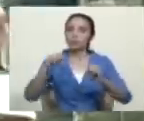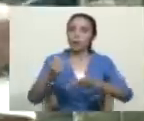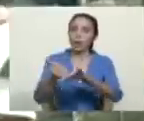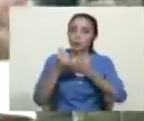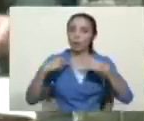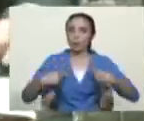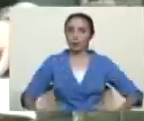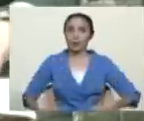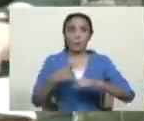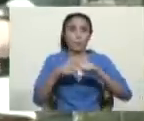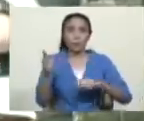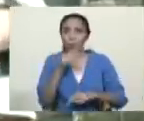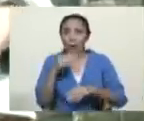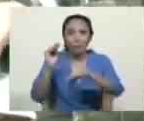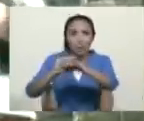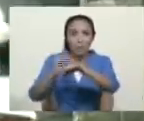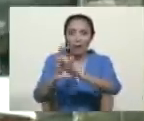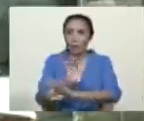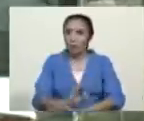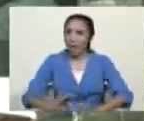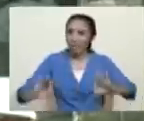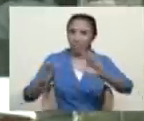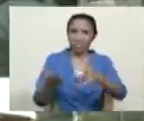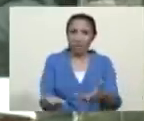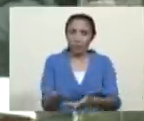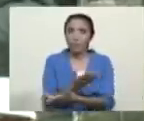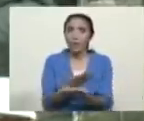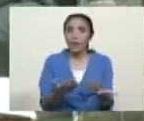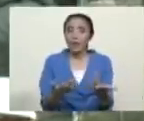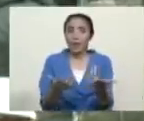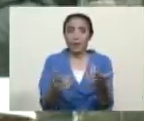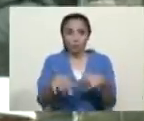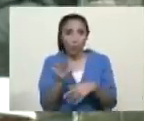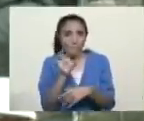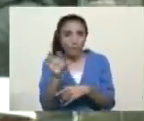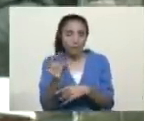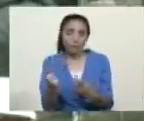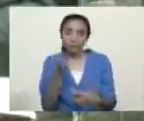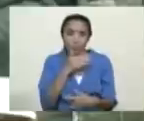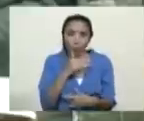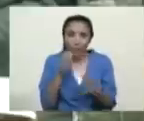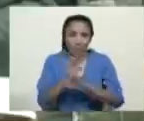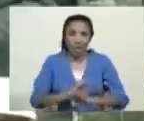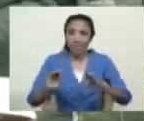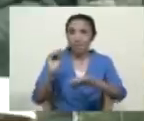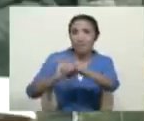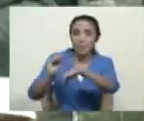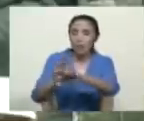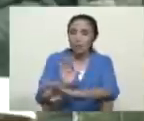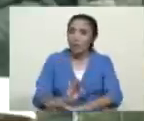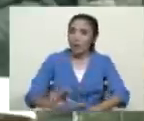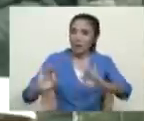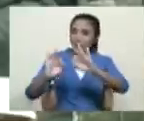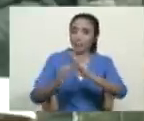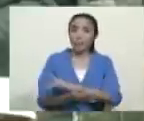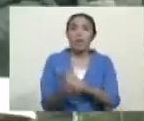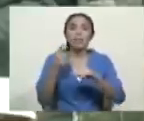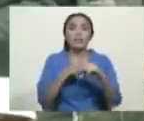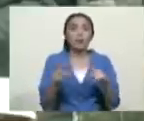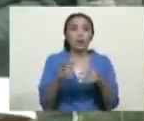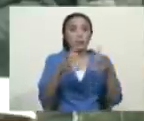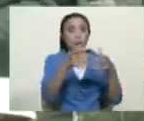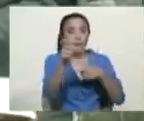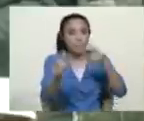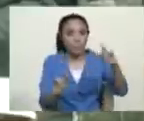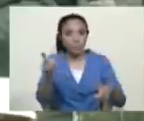¿Hubo este llamado, esta solicitud del país afectado? No. Queremos dar las gracias a los colegas de los organismos